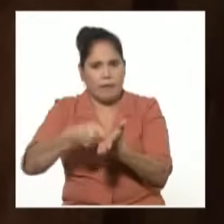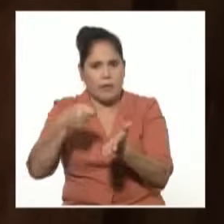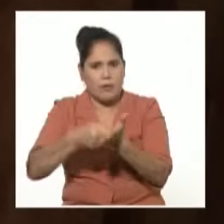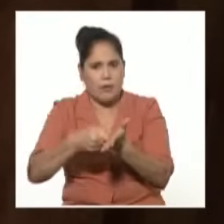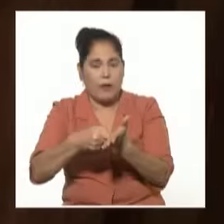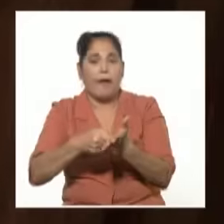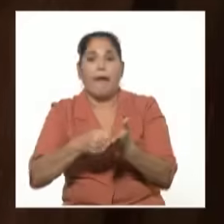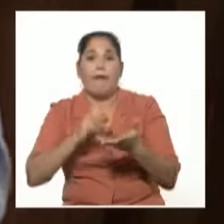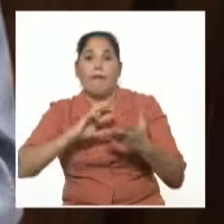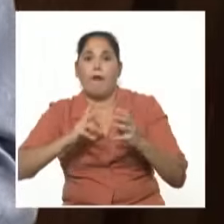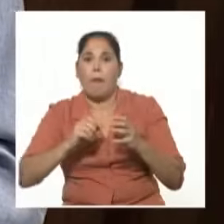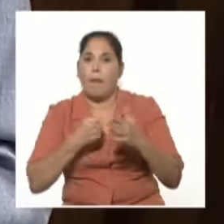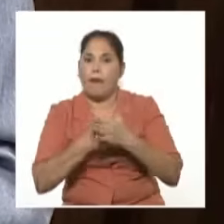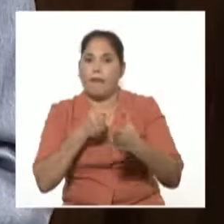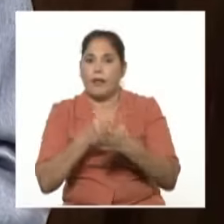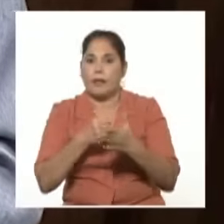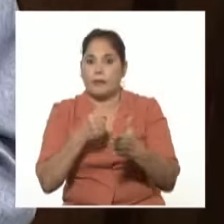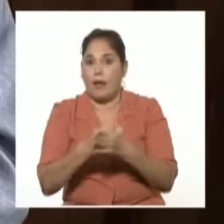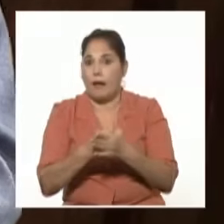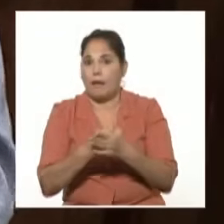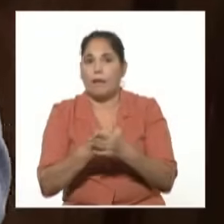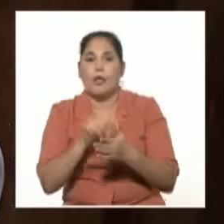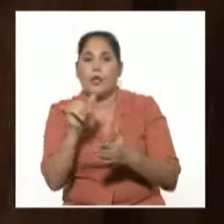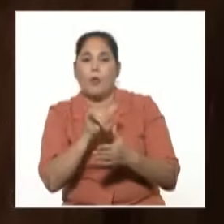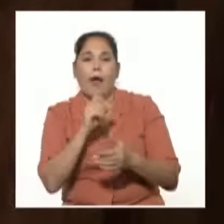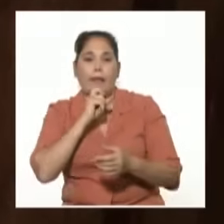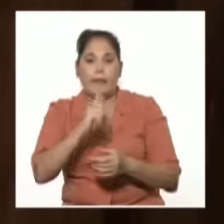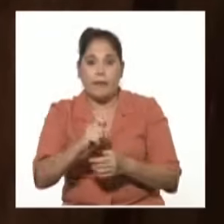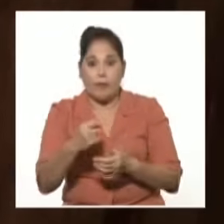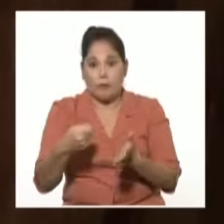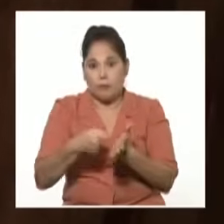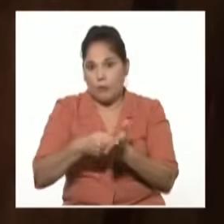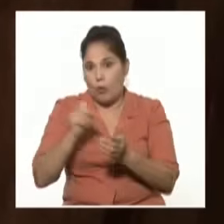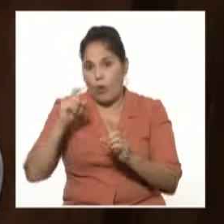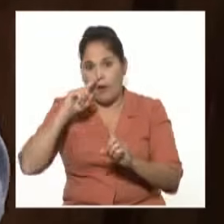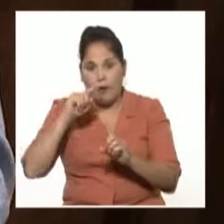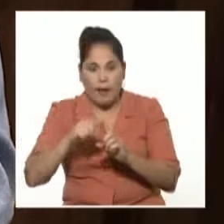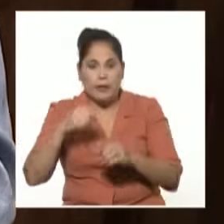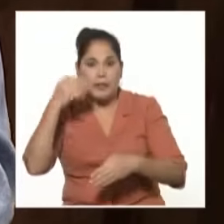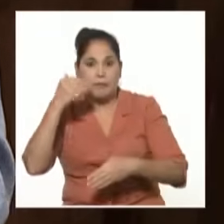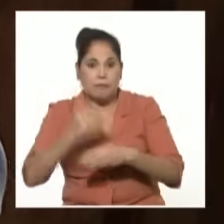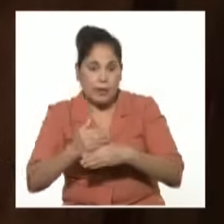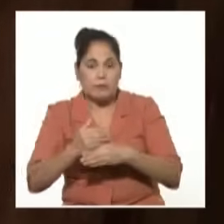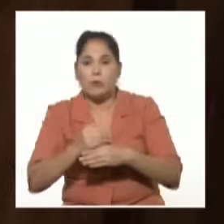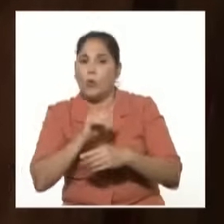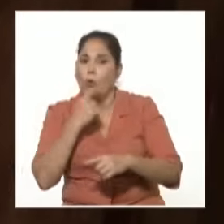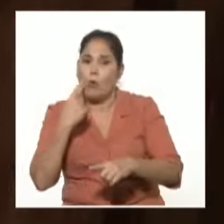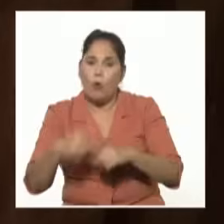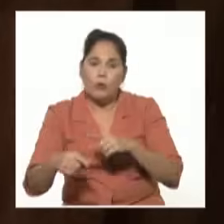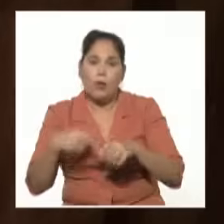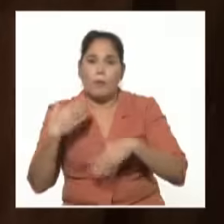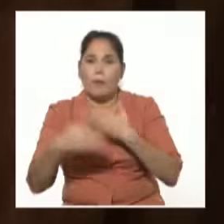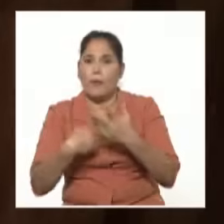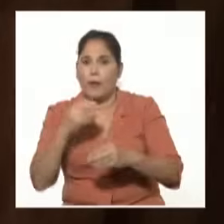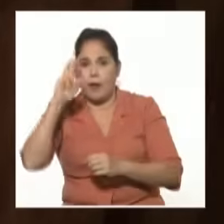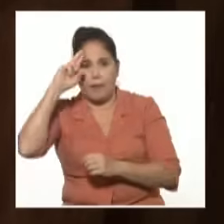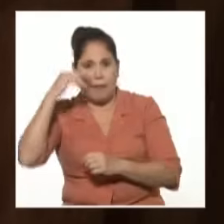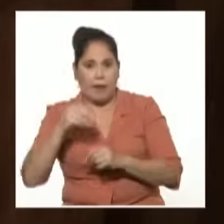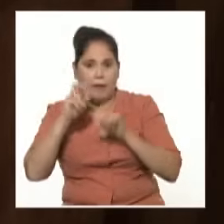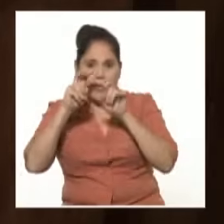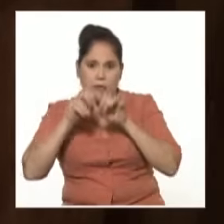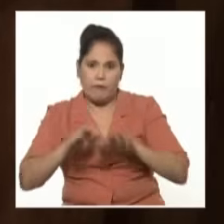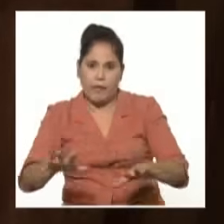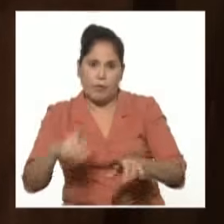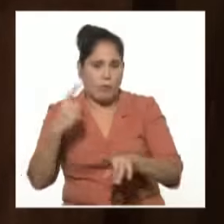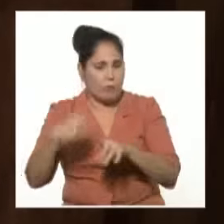las estrategias para enfrentar la inflación, el déficit fiscal, el impacto del bloqueo, así como la crisis sanitaria por albovirosis y